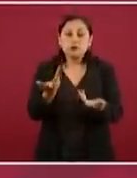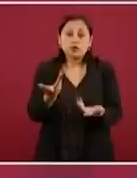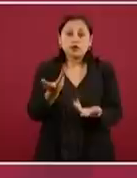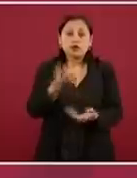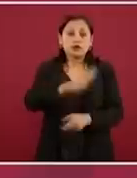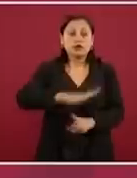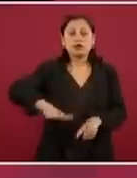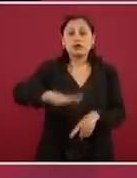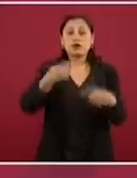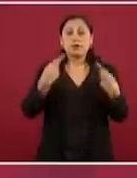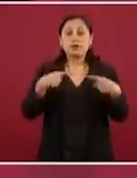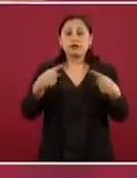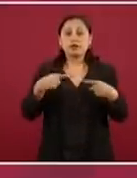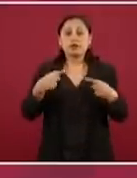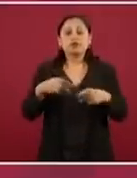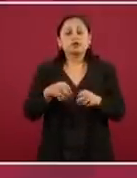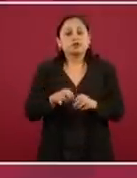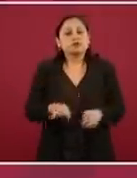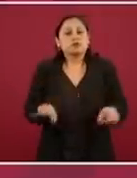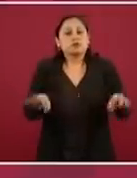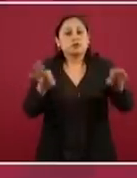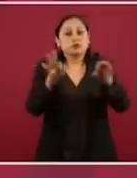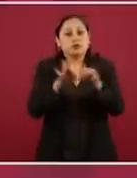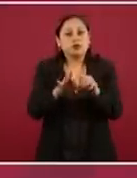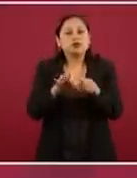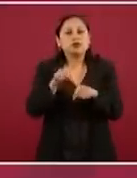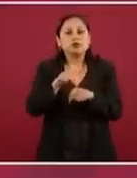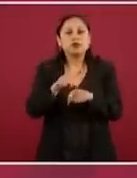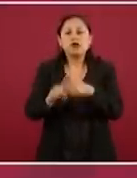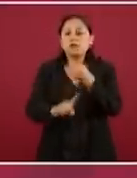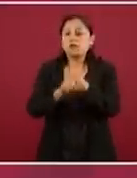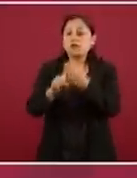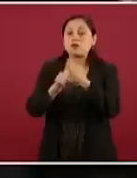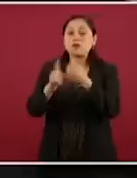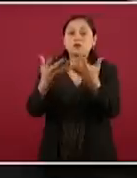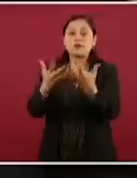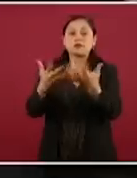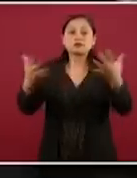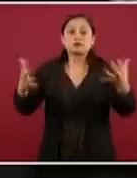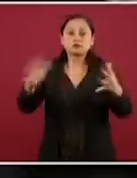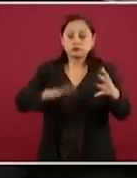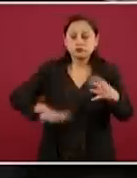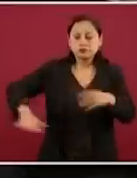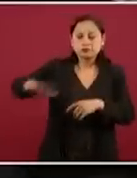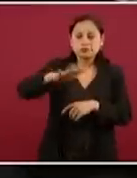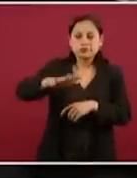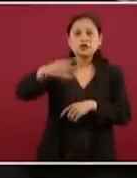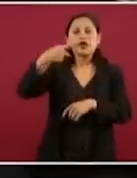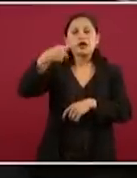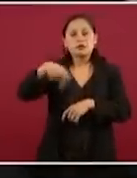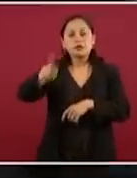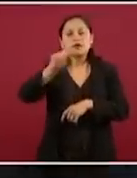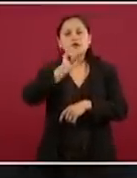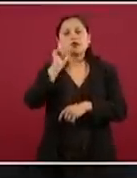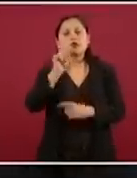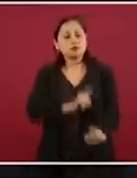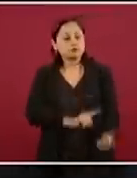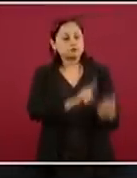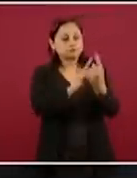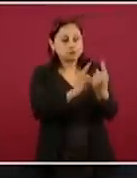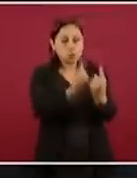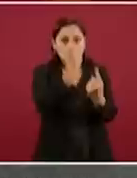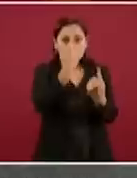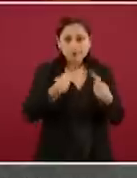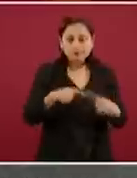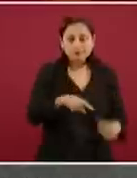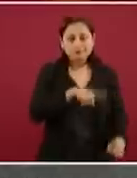que se estén resolviendo problemas colectivos, pero que también se atienda. Es cuestión de tiempo